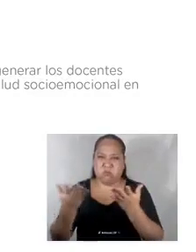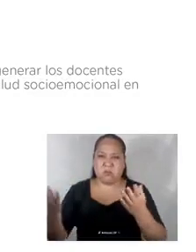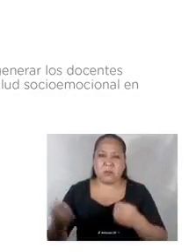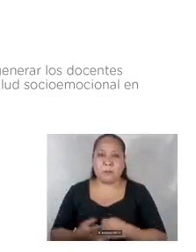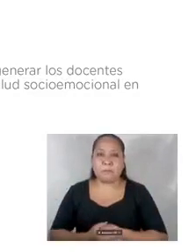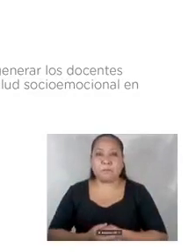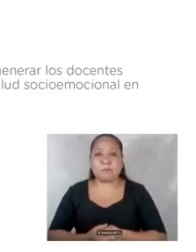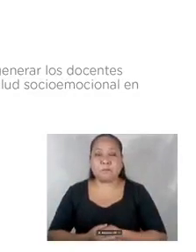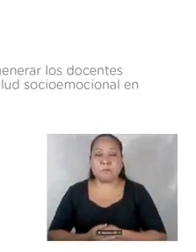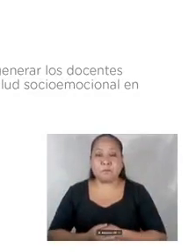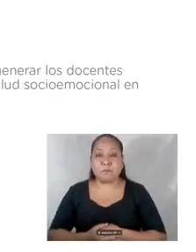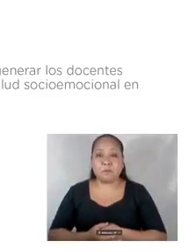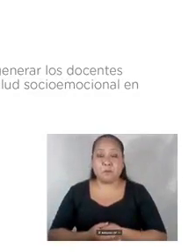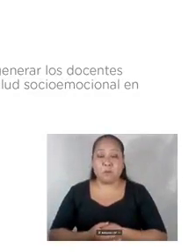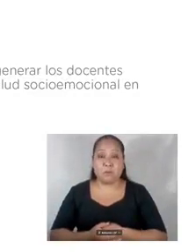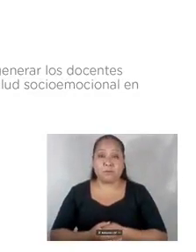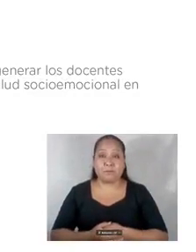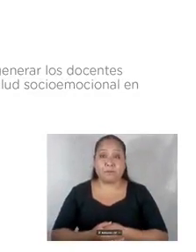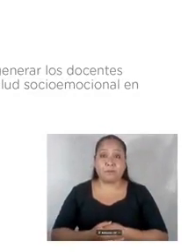o sea, nos